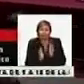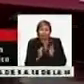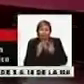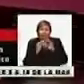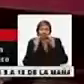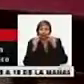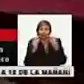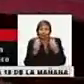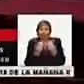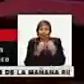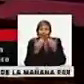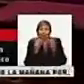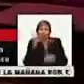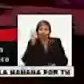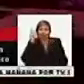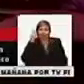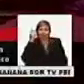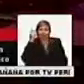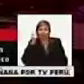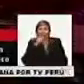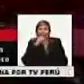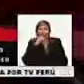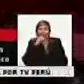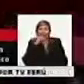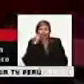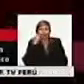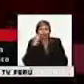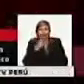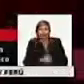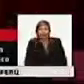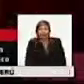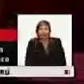Congreso, señoras y señores.